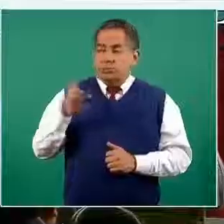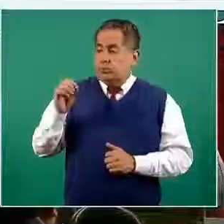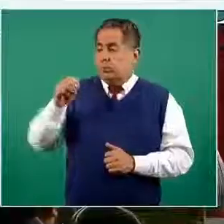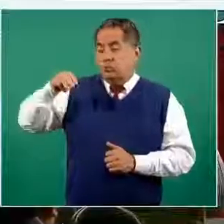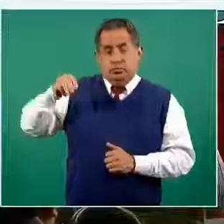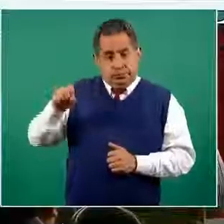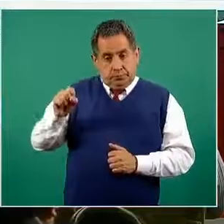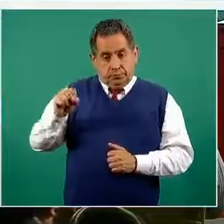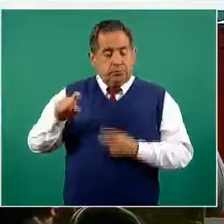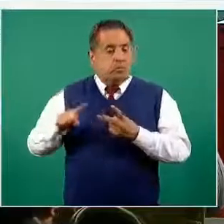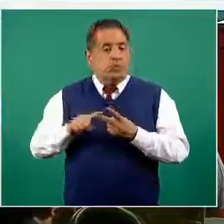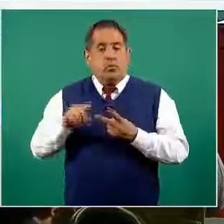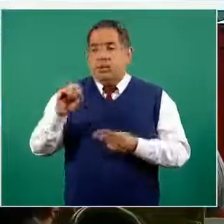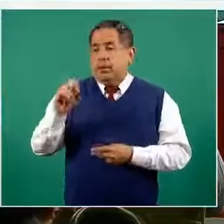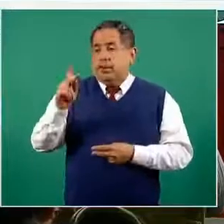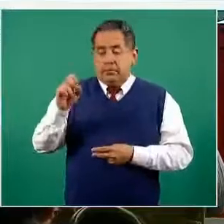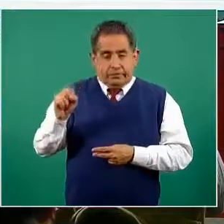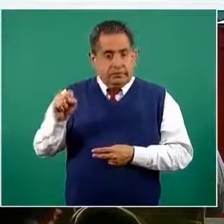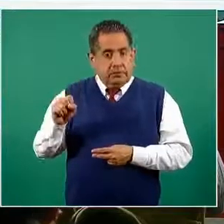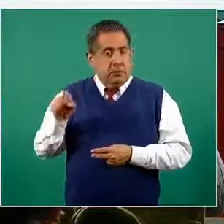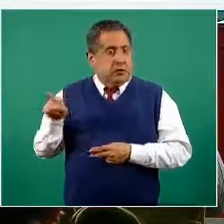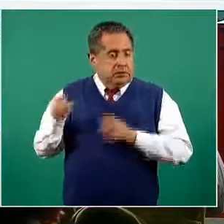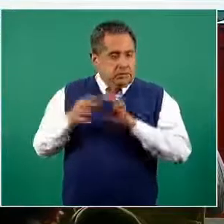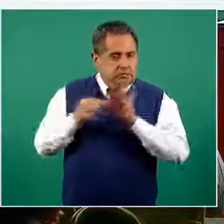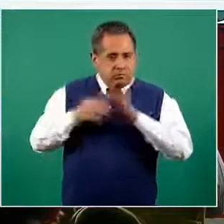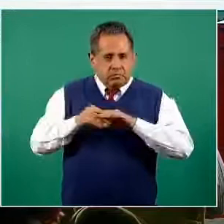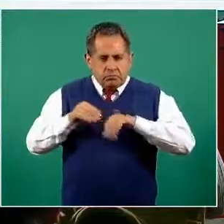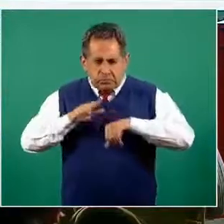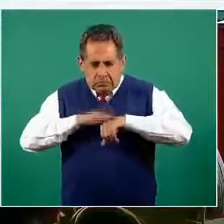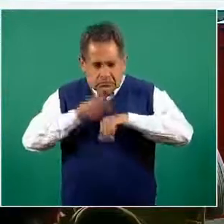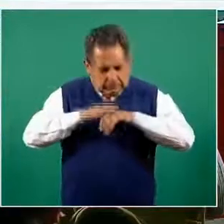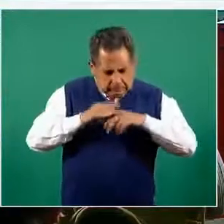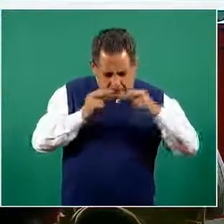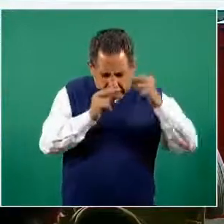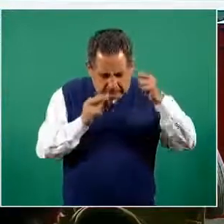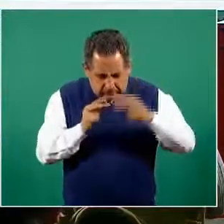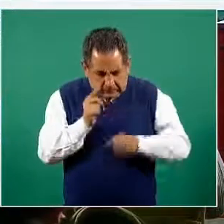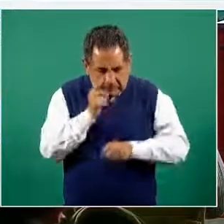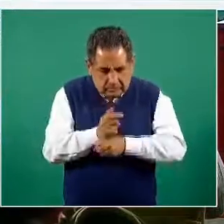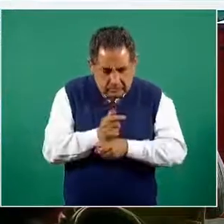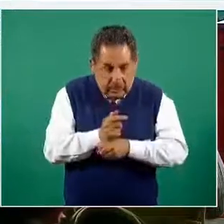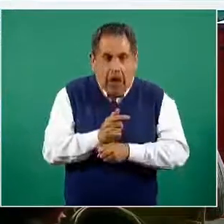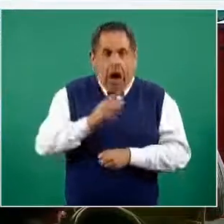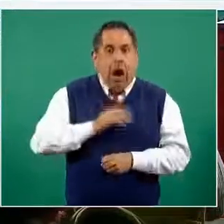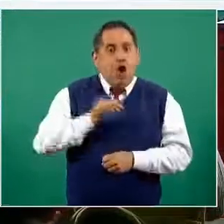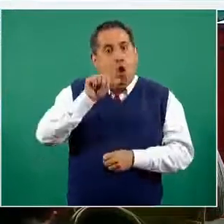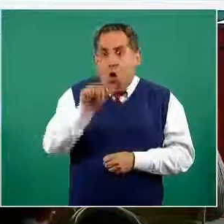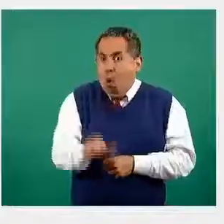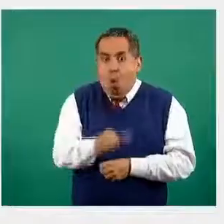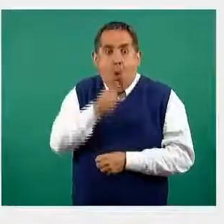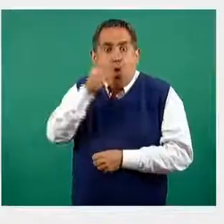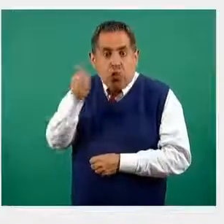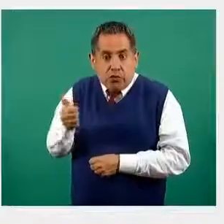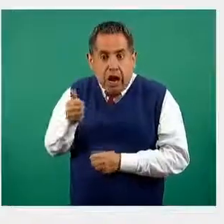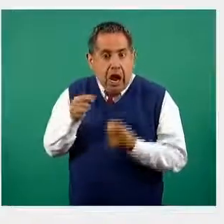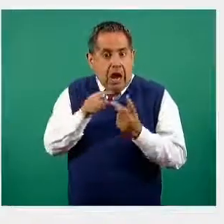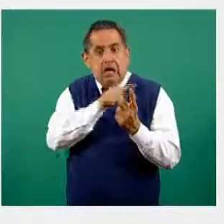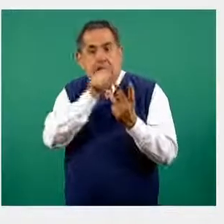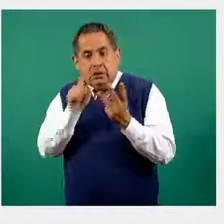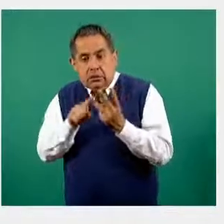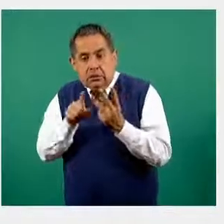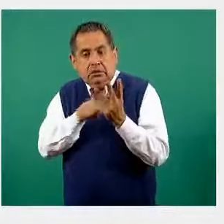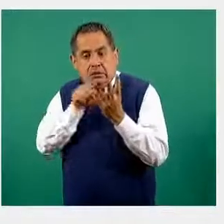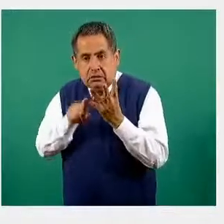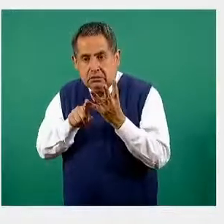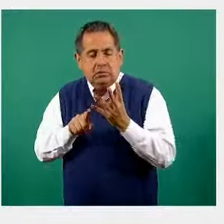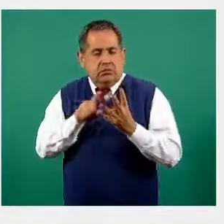Salud y la Organización Panamericana de la Salud empezaron a detectar algunas otras variantes. Entre ellas hay 2, es